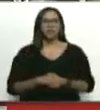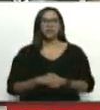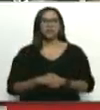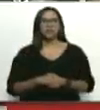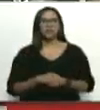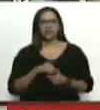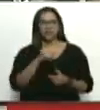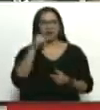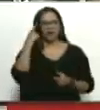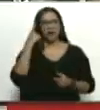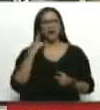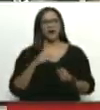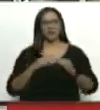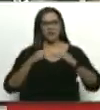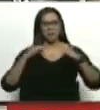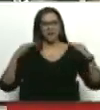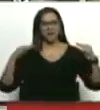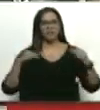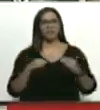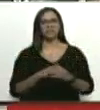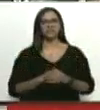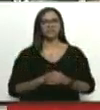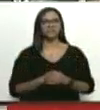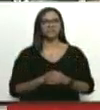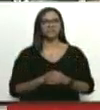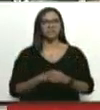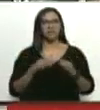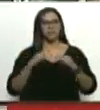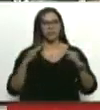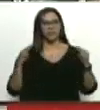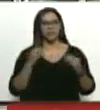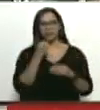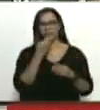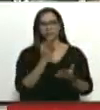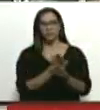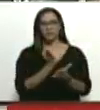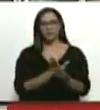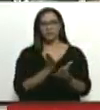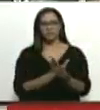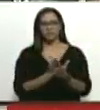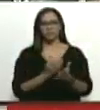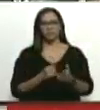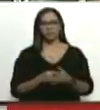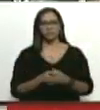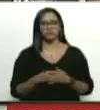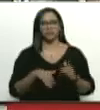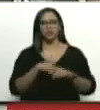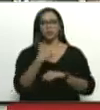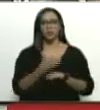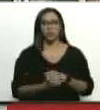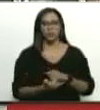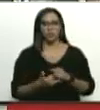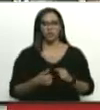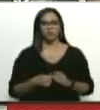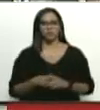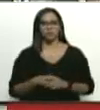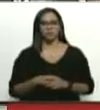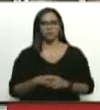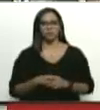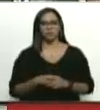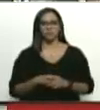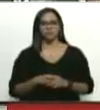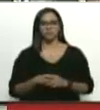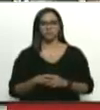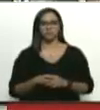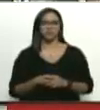Ustedes saben que está Panamá, y Panamá, bueno, siempre el proyecto del canal